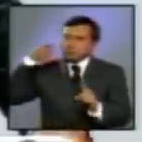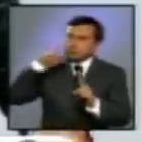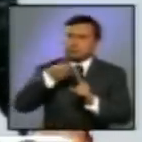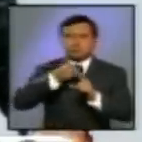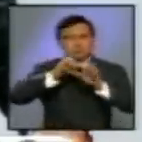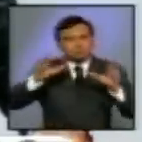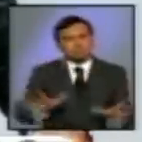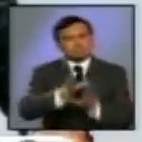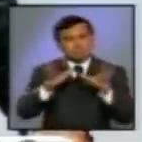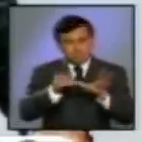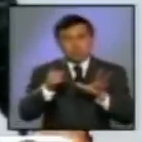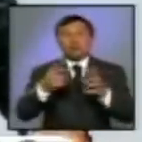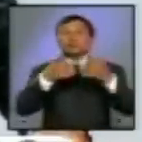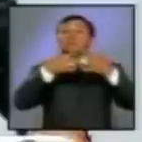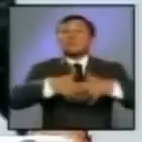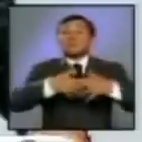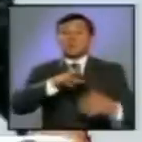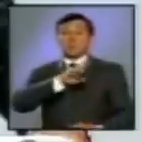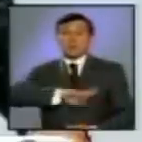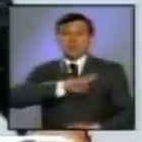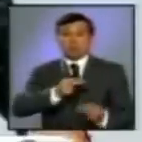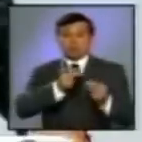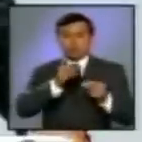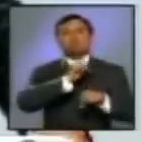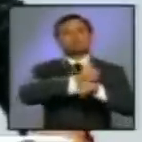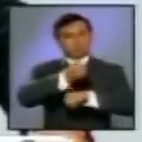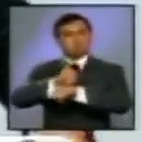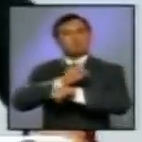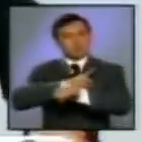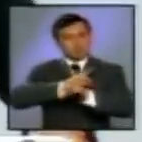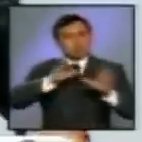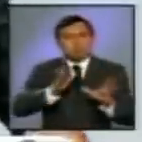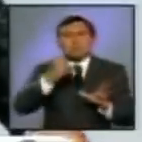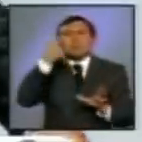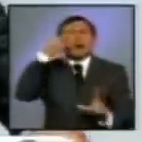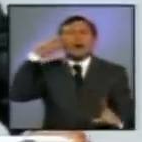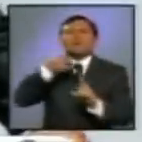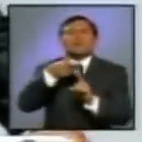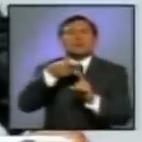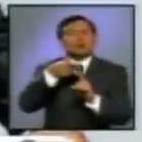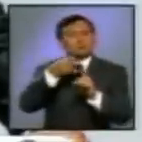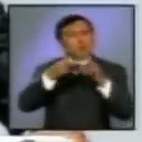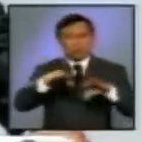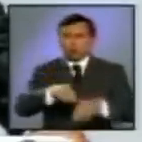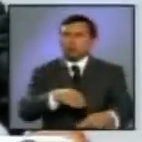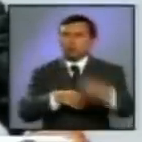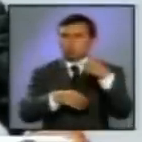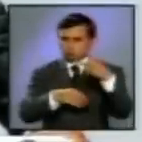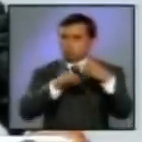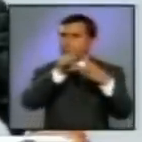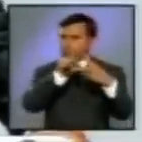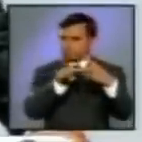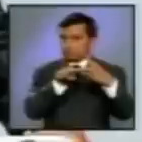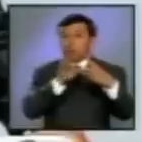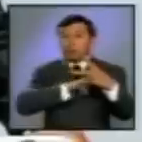de estimular la participación del sector privado para lograr este objetivo que nos lleve a 2 propósitos fundamentales. Generar